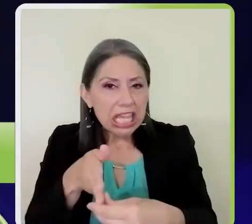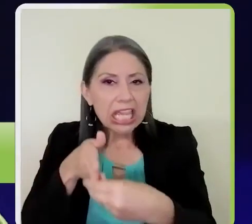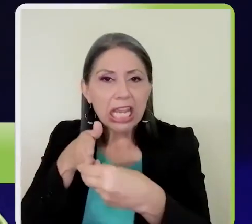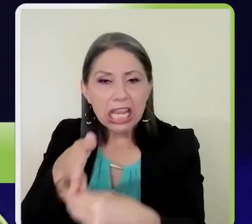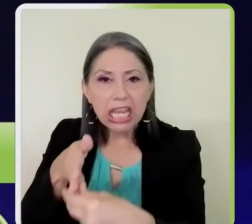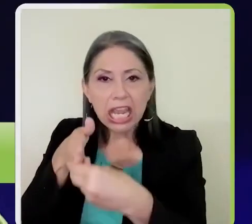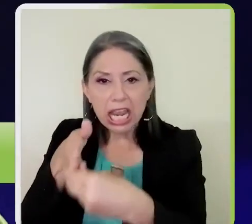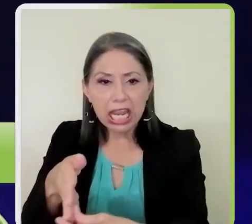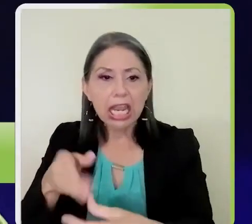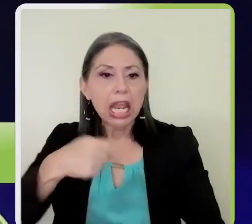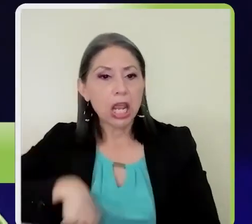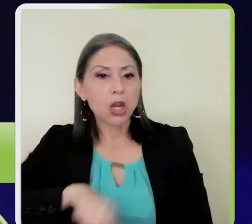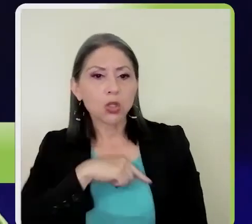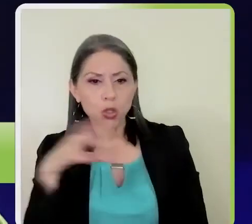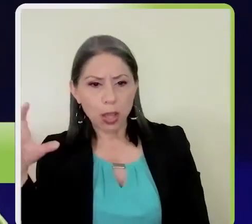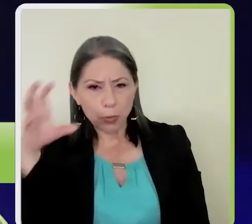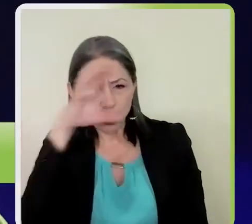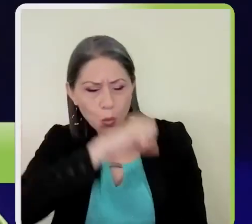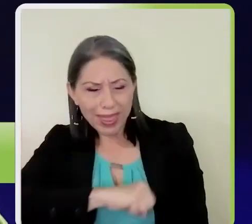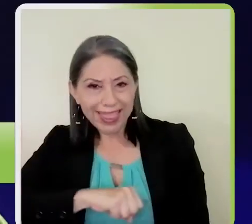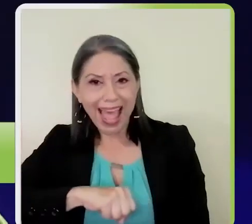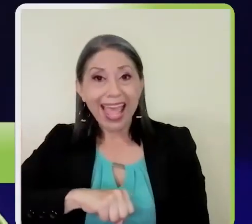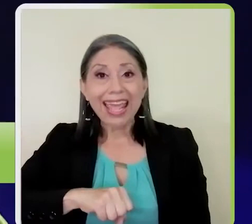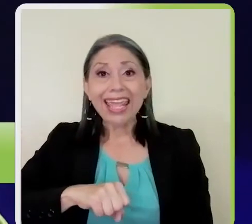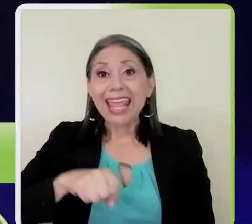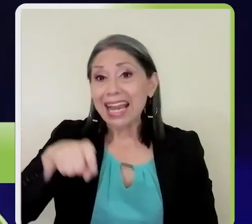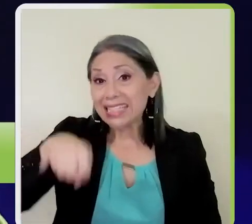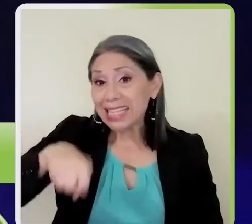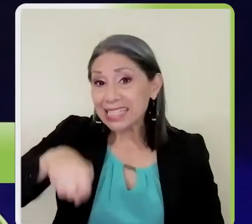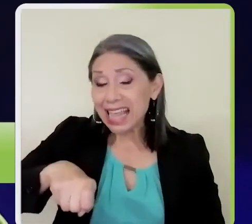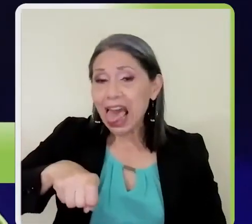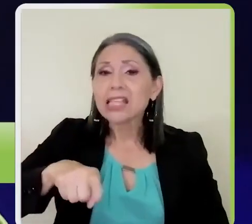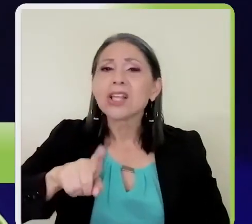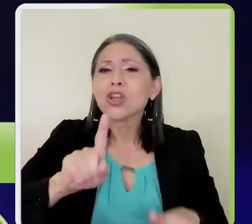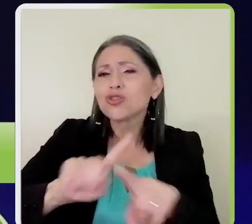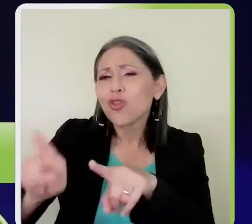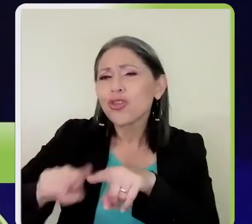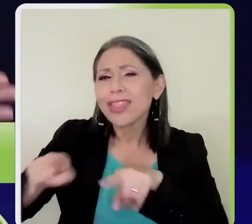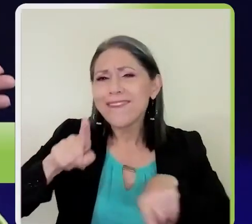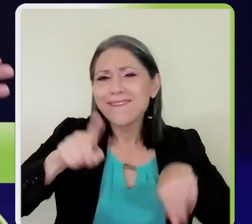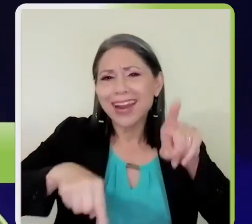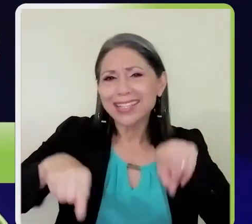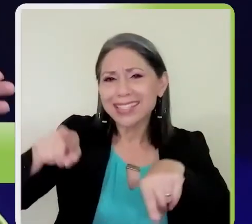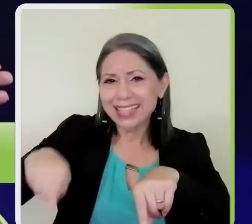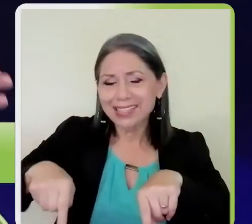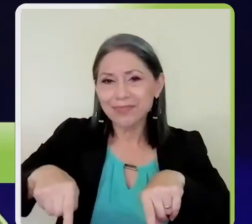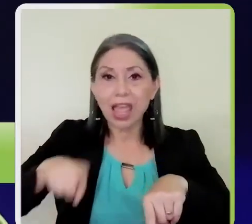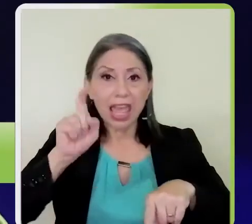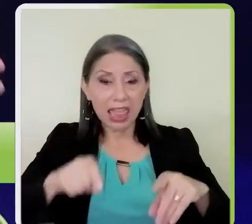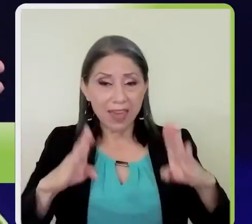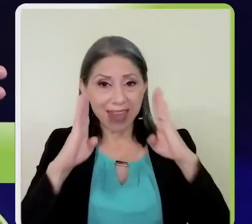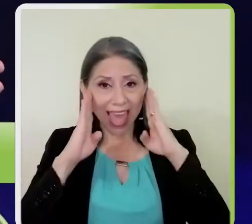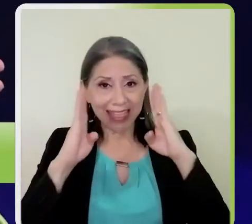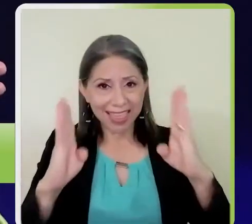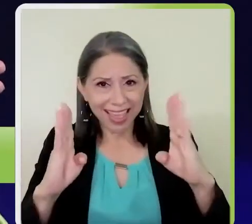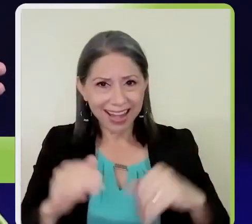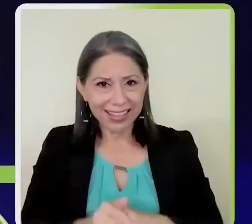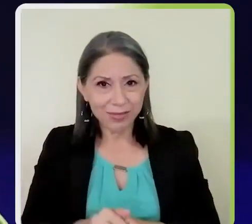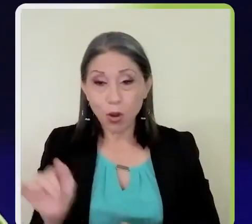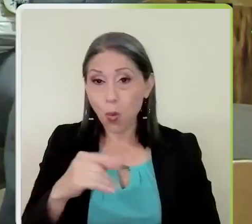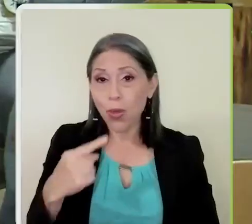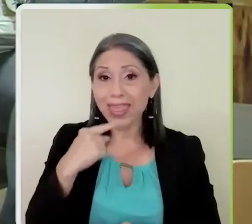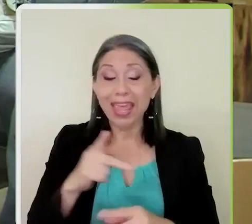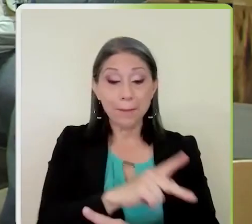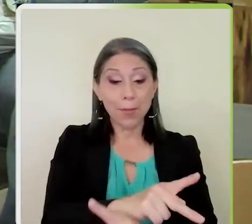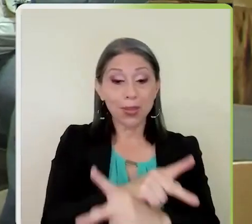las necesidades son diversas y hay que atenderlas, y que van como incipientes desde la protección,